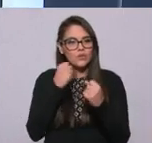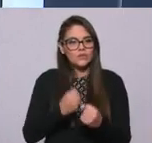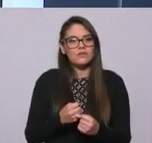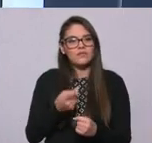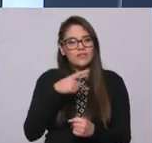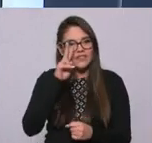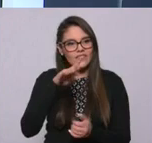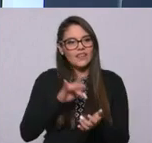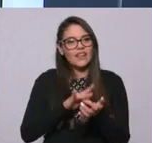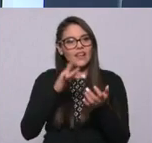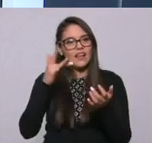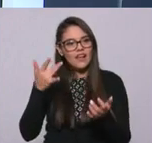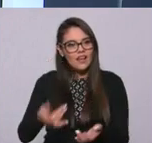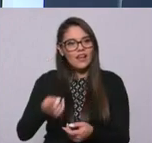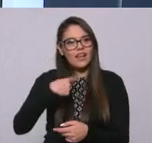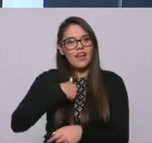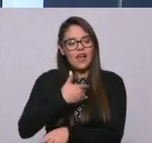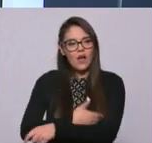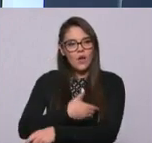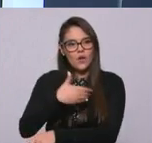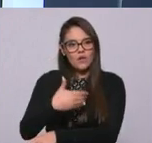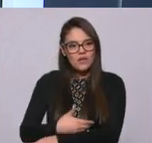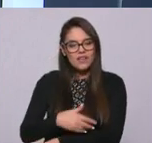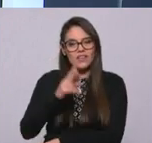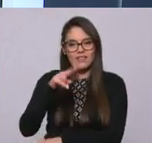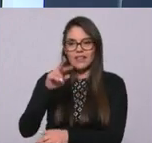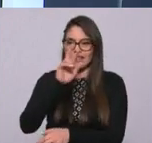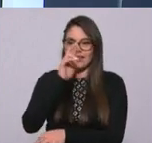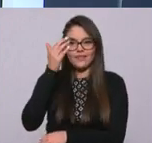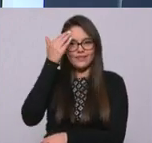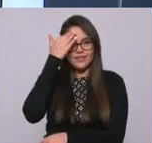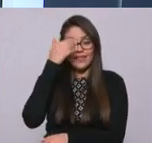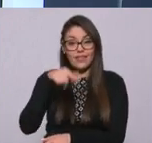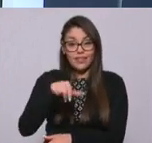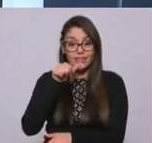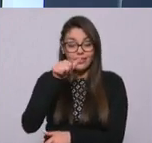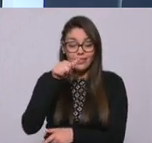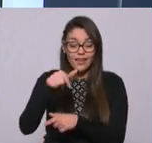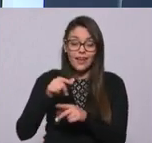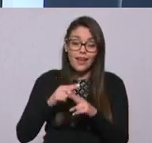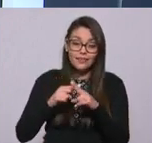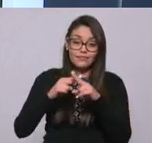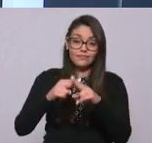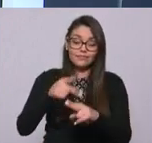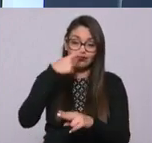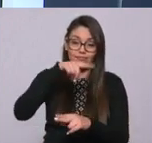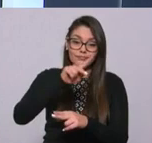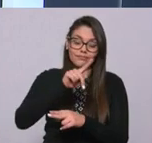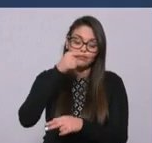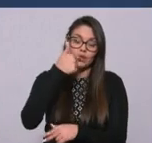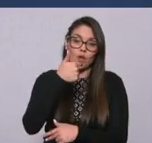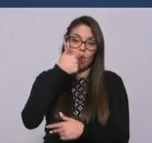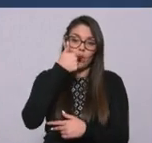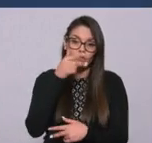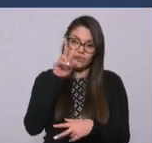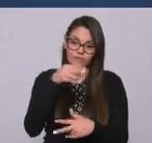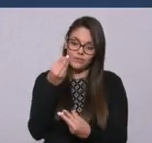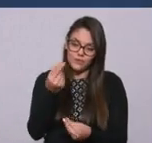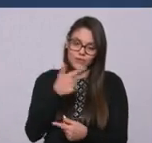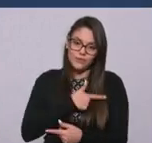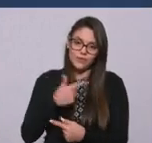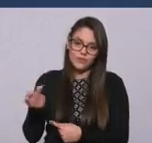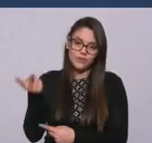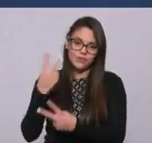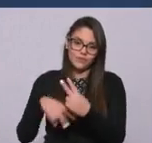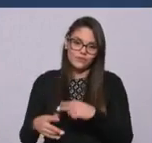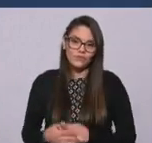agradecemos enormemente que nos haya acompañado. Nuestro reconocimiento, felicidades por 16 años de este programa, un gusto recibirlo. El agradecimiento es por